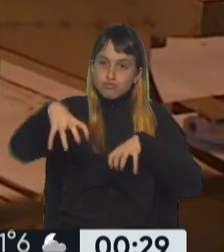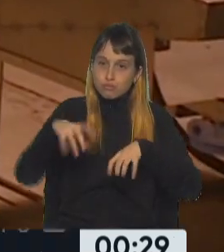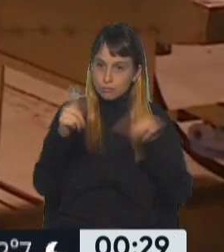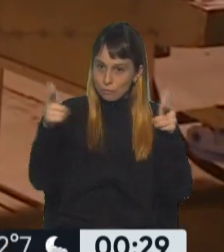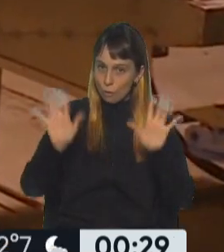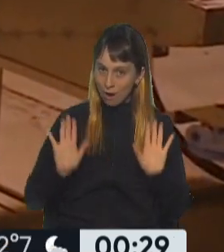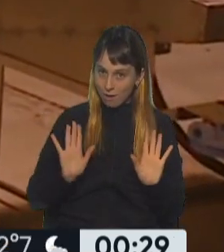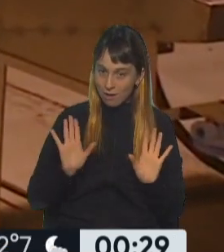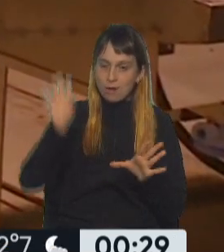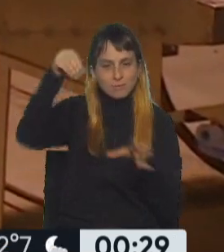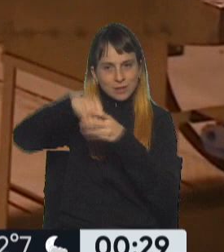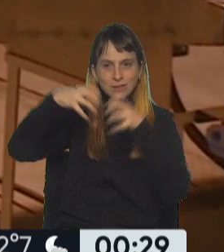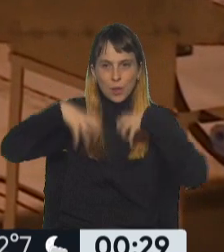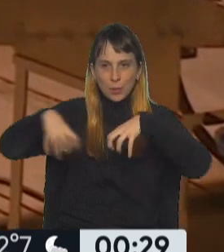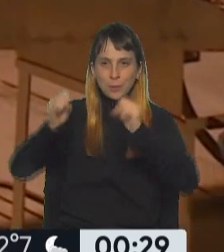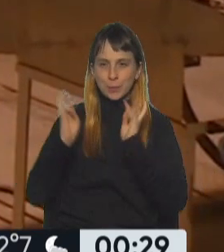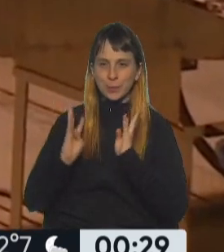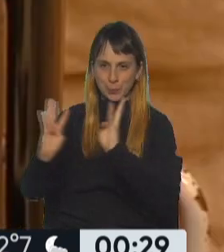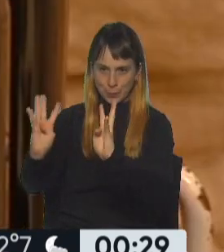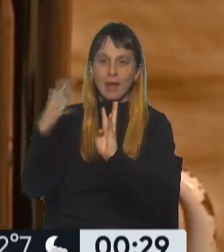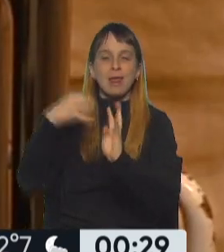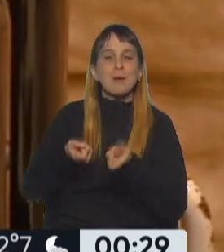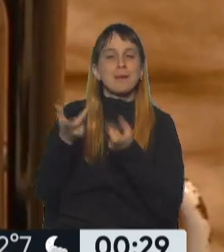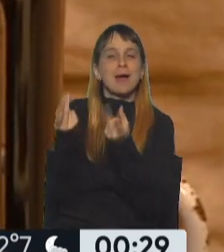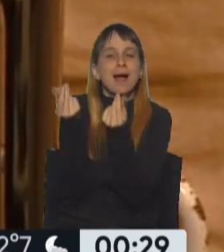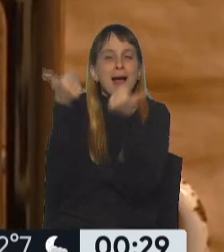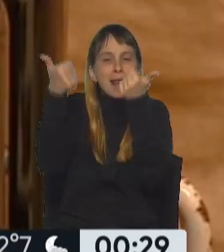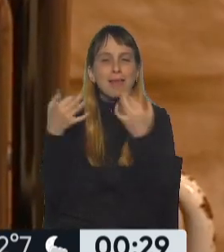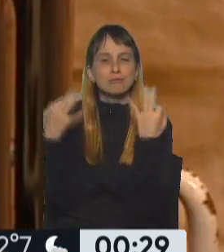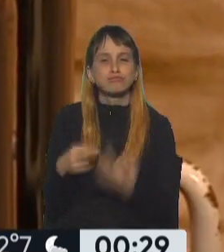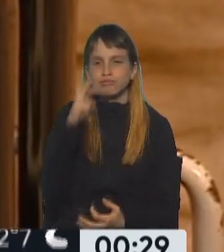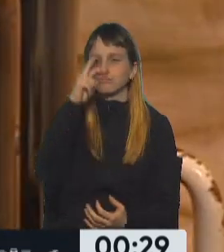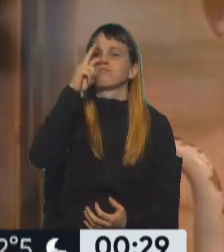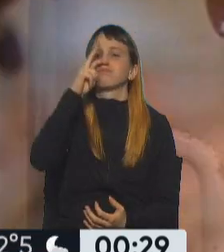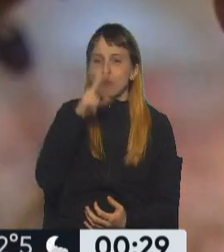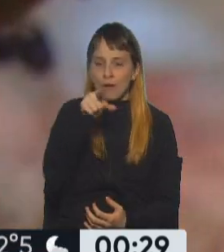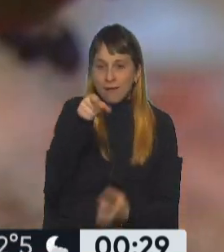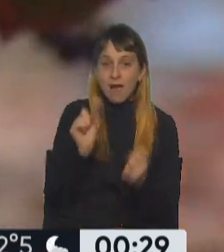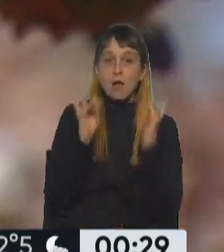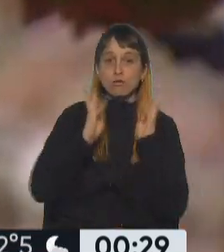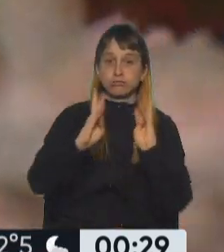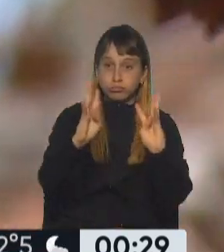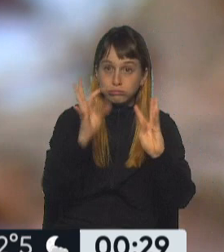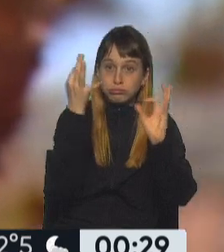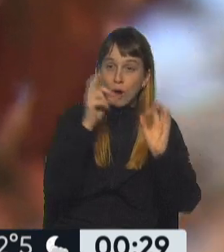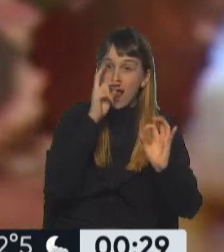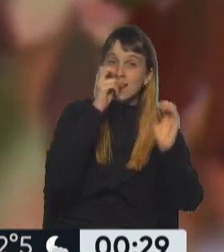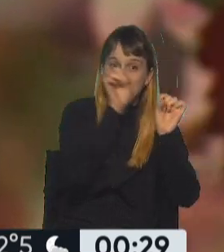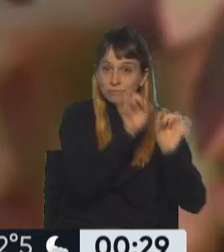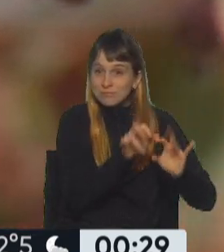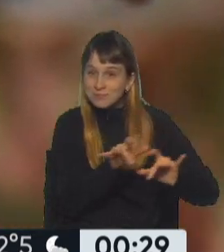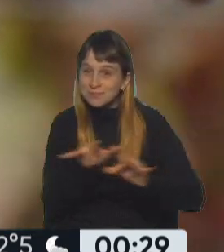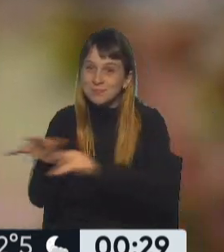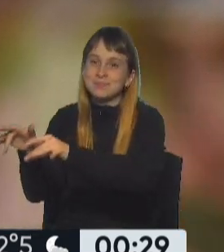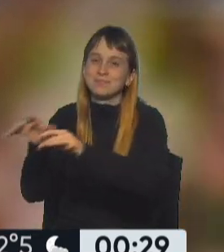la calidad vos. Y de ahí se traslada a la bodega. La calidad se traslada a la bodega. Lo que es el alma